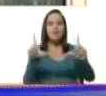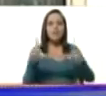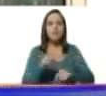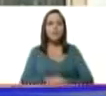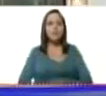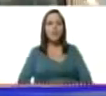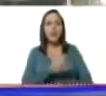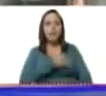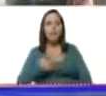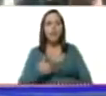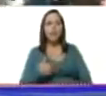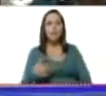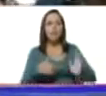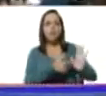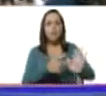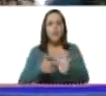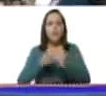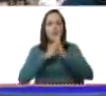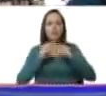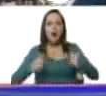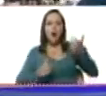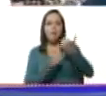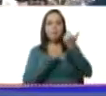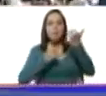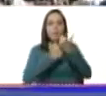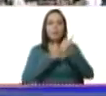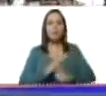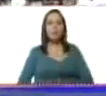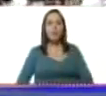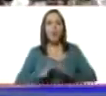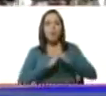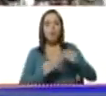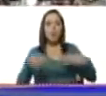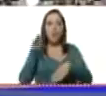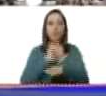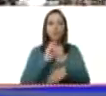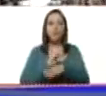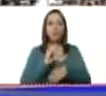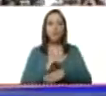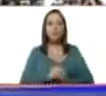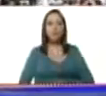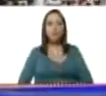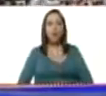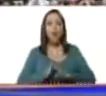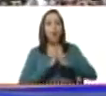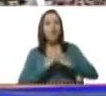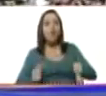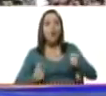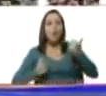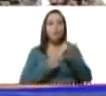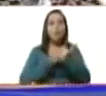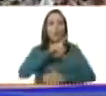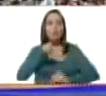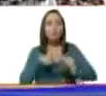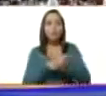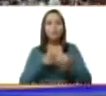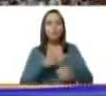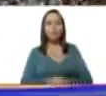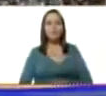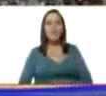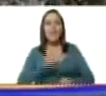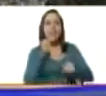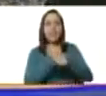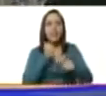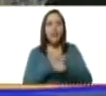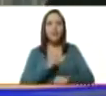expresar todo mi apoyo, toda mi protección, toda mi solidaridad a los